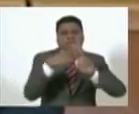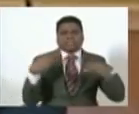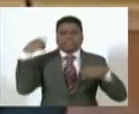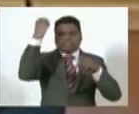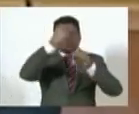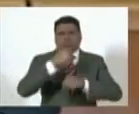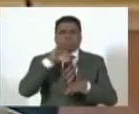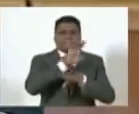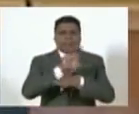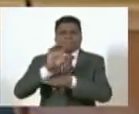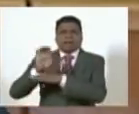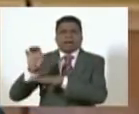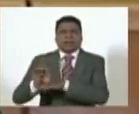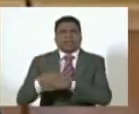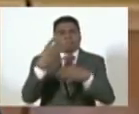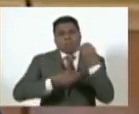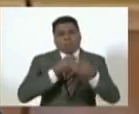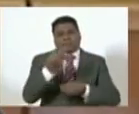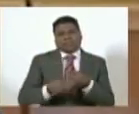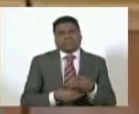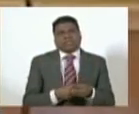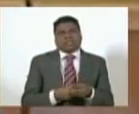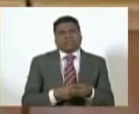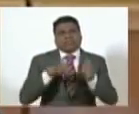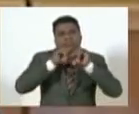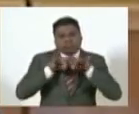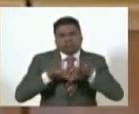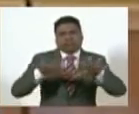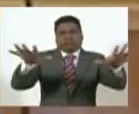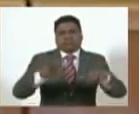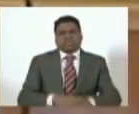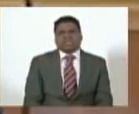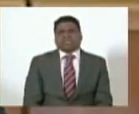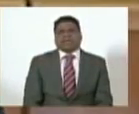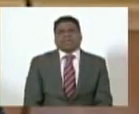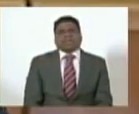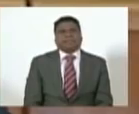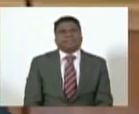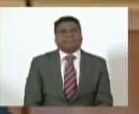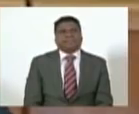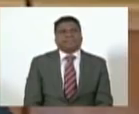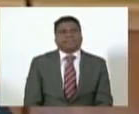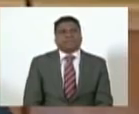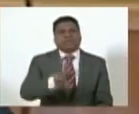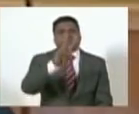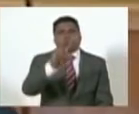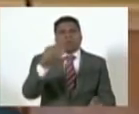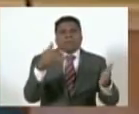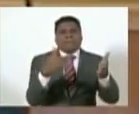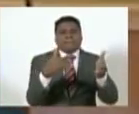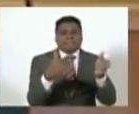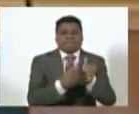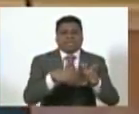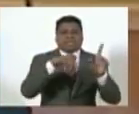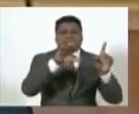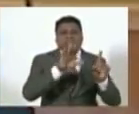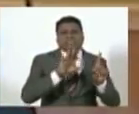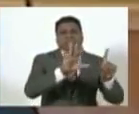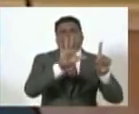ciudadana que vamos a constituir y vamos a ampliar. Ya hoy tenemos 2.119 cuadrantes de